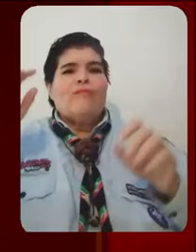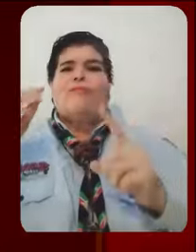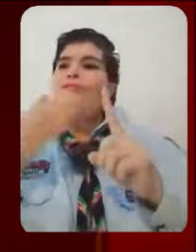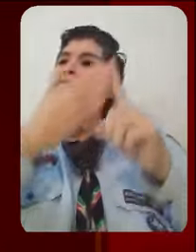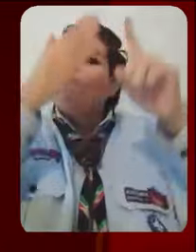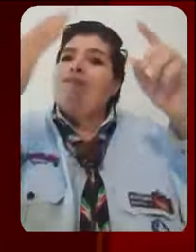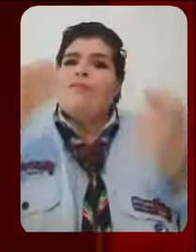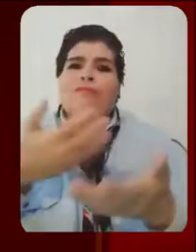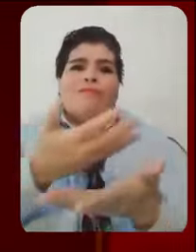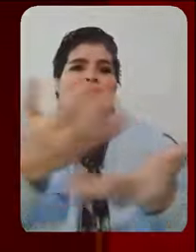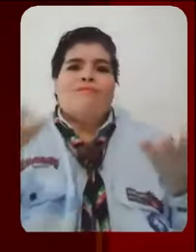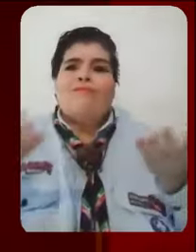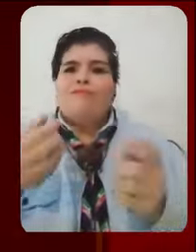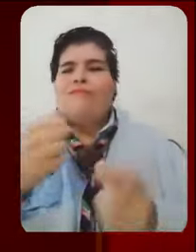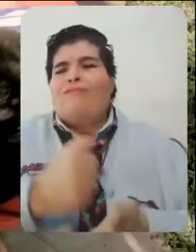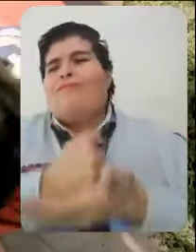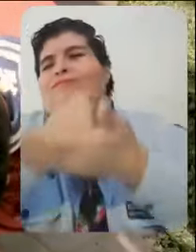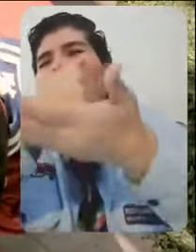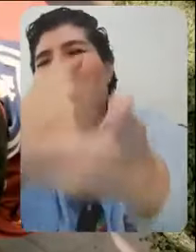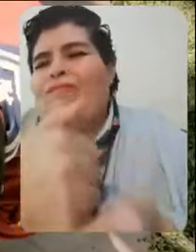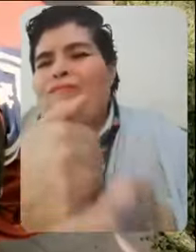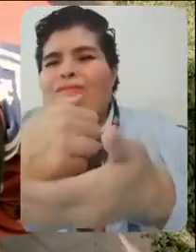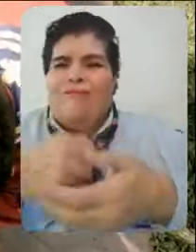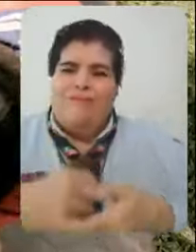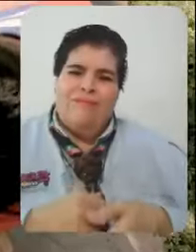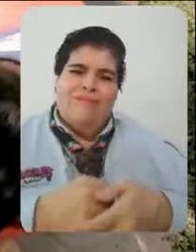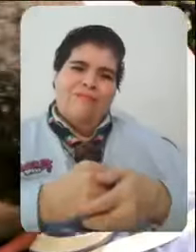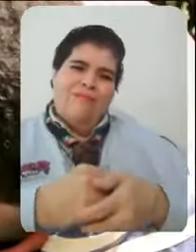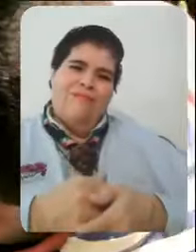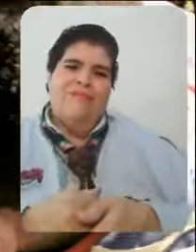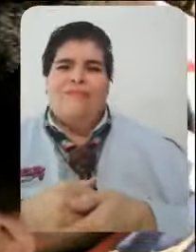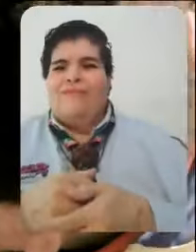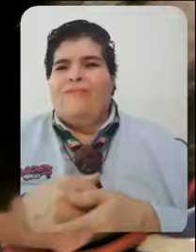Siempre estaremos para ayudar.